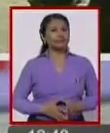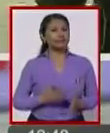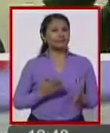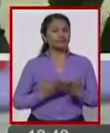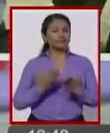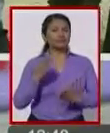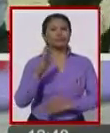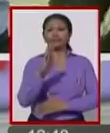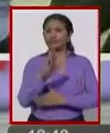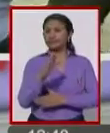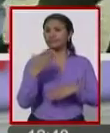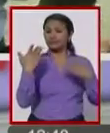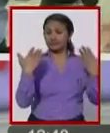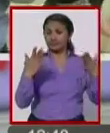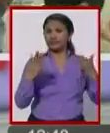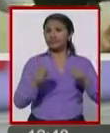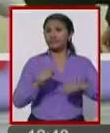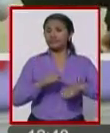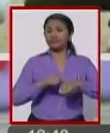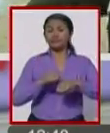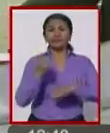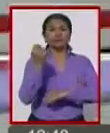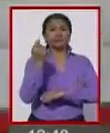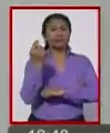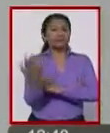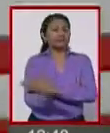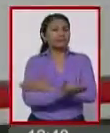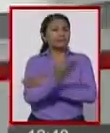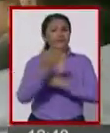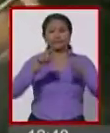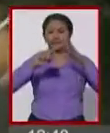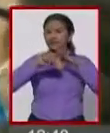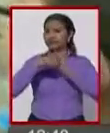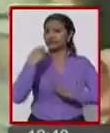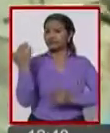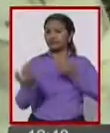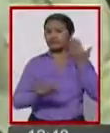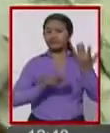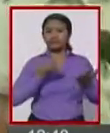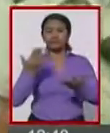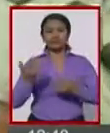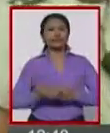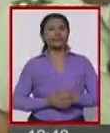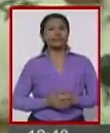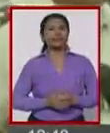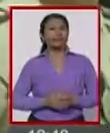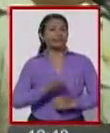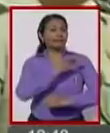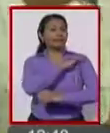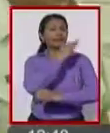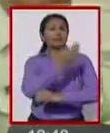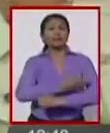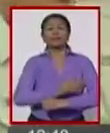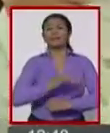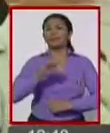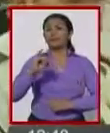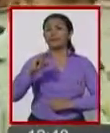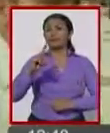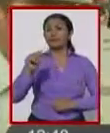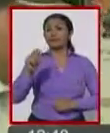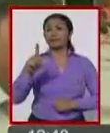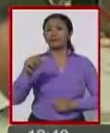¿Cómo está, Nicole? Muy buenas tardes. Exactamente, aproximadamente a las 11 de la mañana es que se inició este incendio voraz en el Shopping